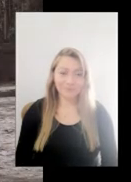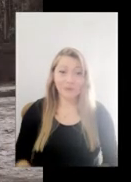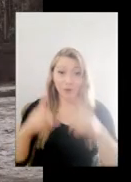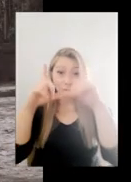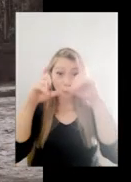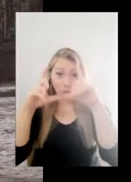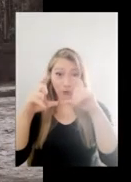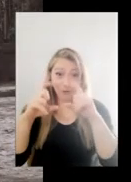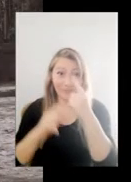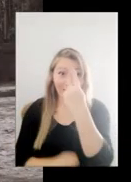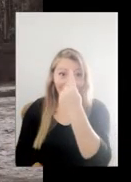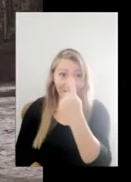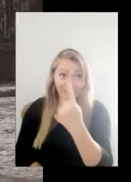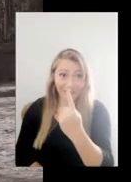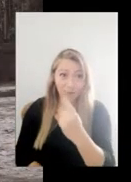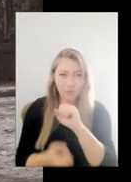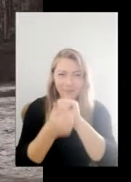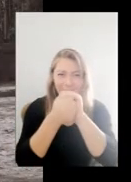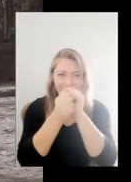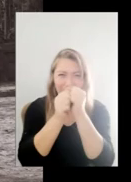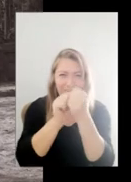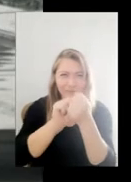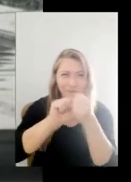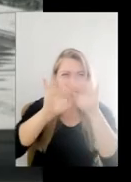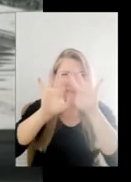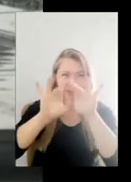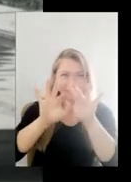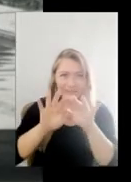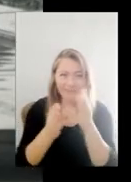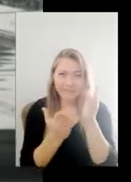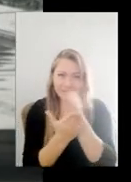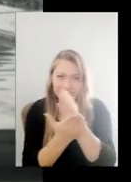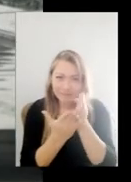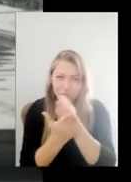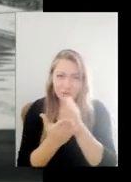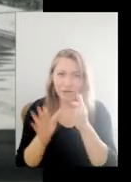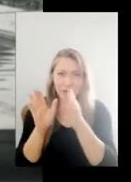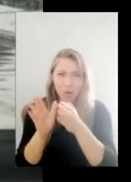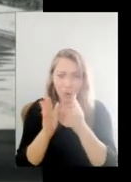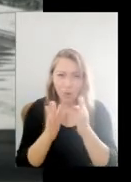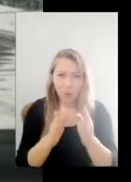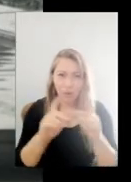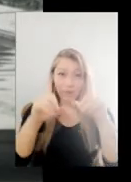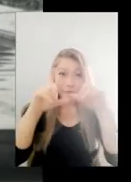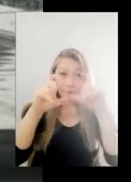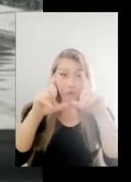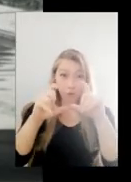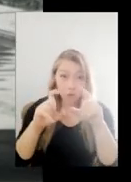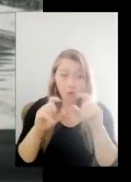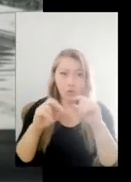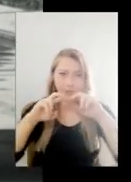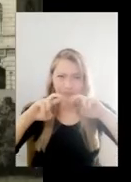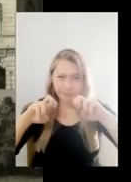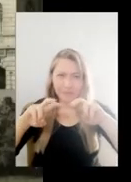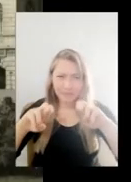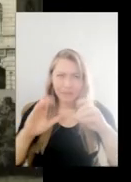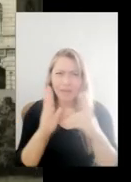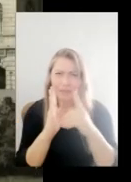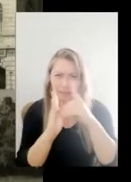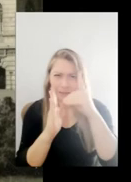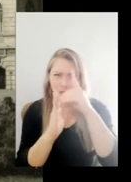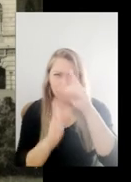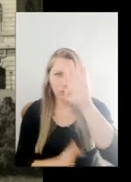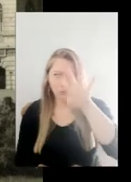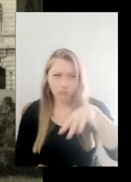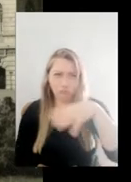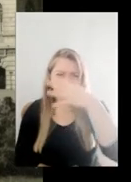Bueno, cada fotografía nuestra entra en un proceso de digitalización y de catalogación, por eso es muy importante para nosotros investigar cada imagen.